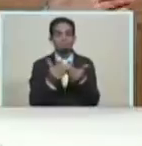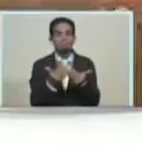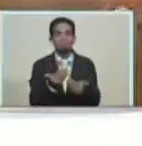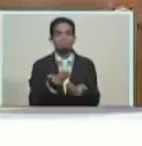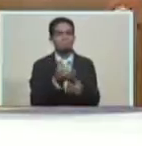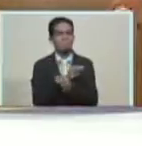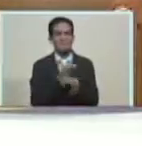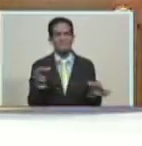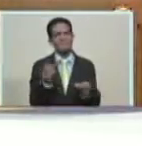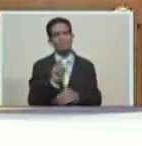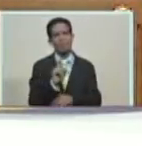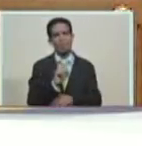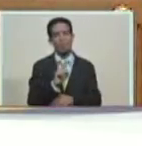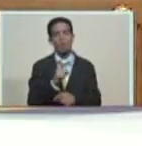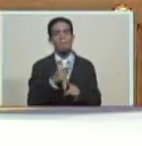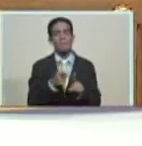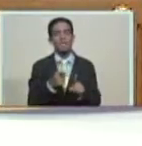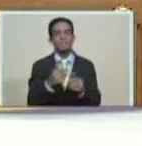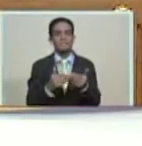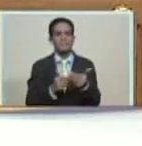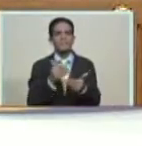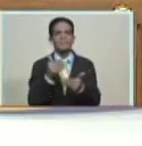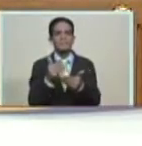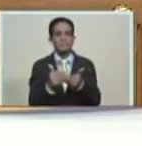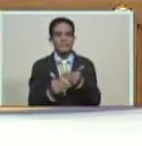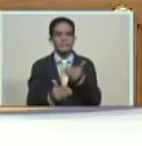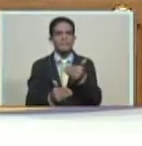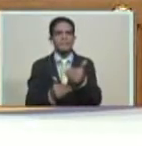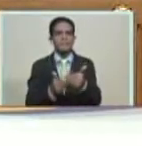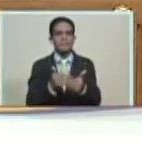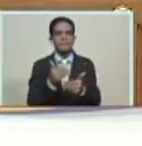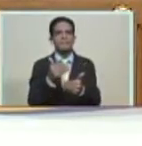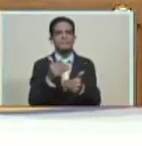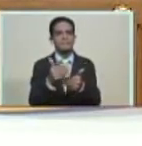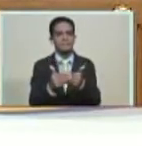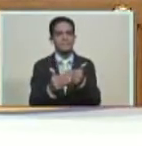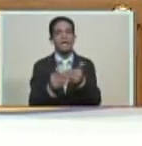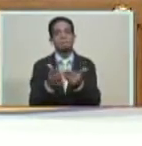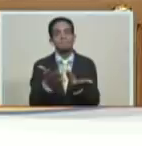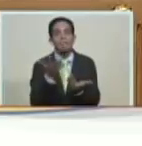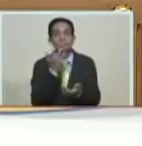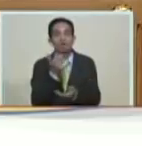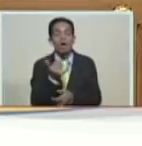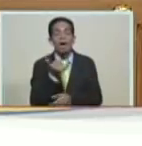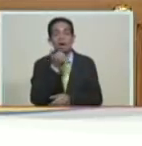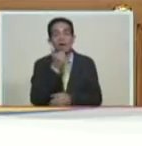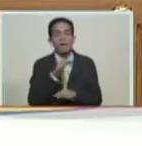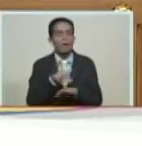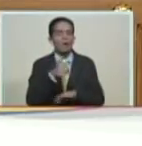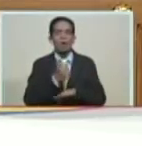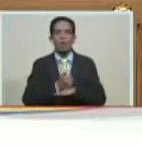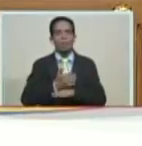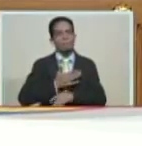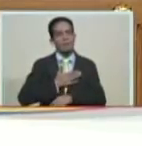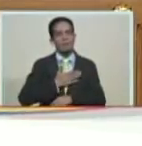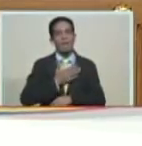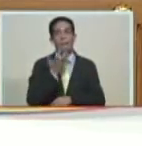Pero ya los errores no serán nuestros. Quedarán en el campo de ellos. Que si uno